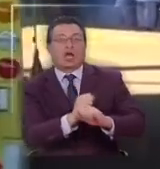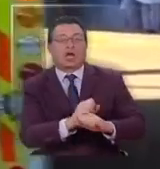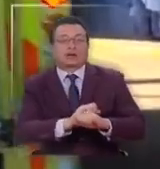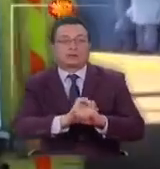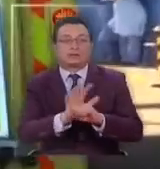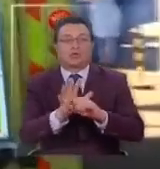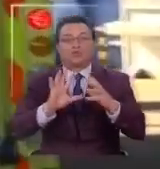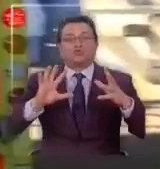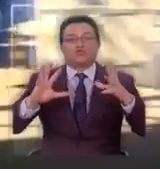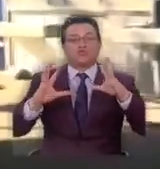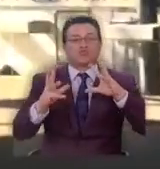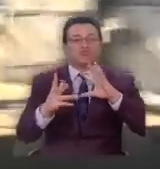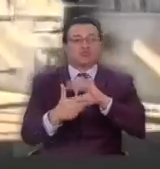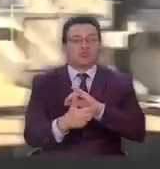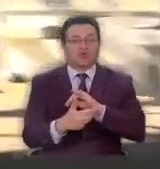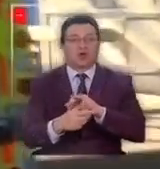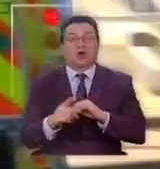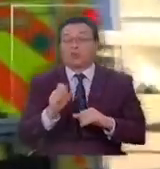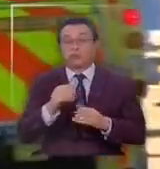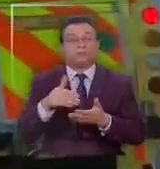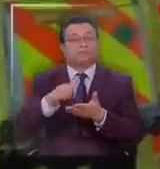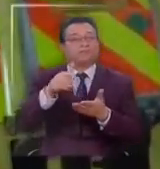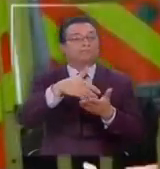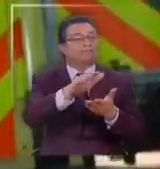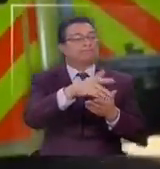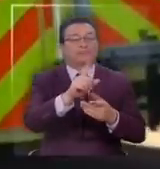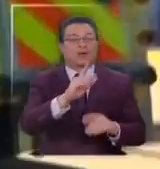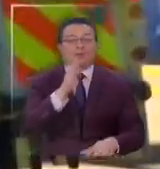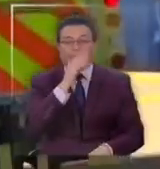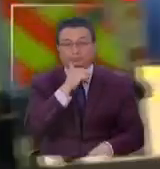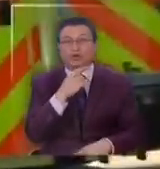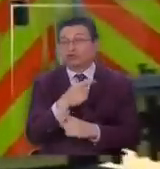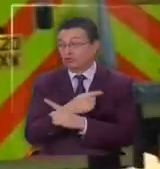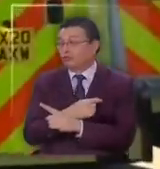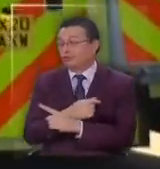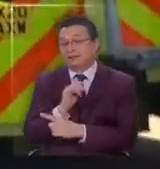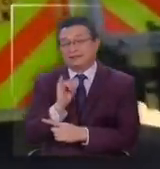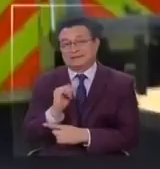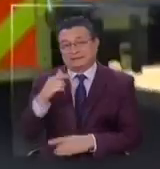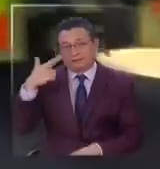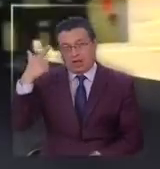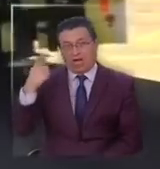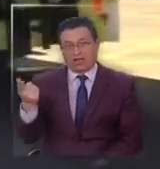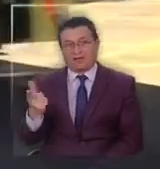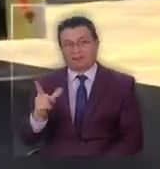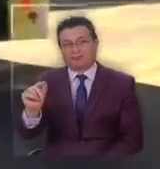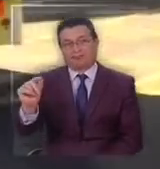todo el mundo y aún no pueden ser dados de alta, como ocurrió con Simon Chang en Londres.